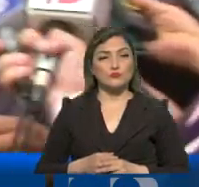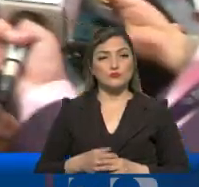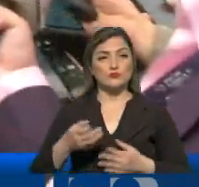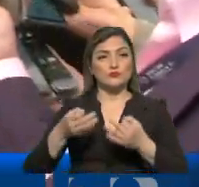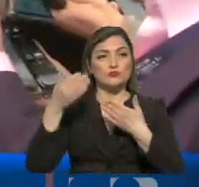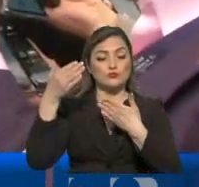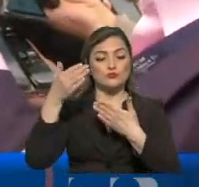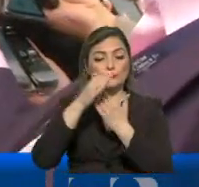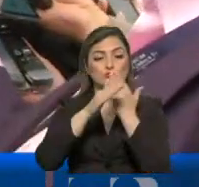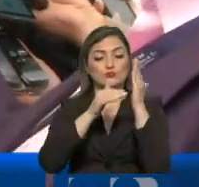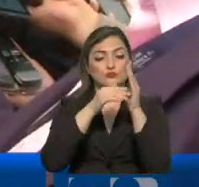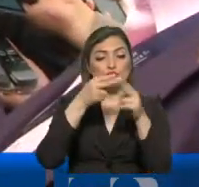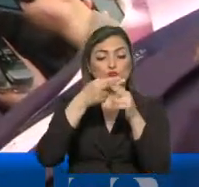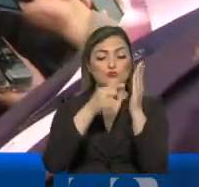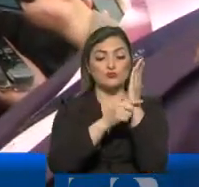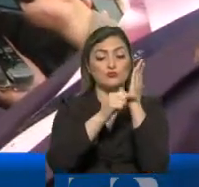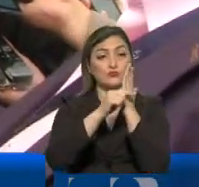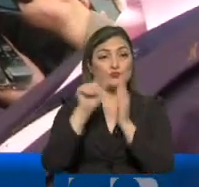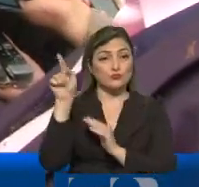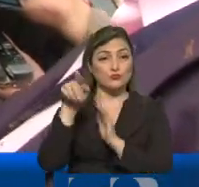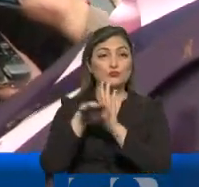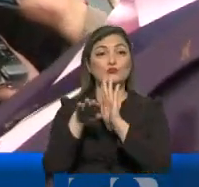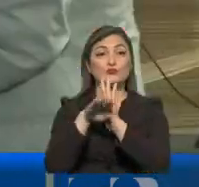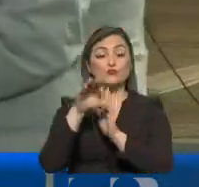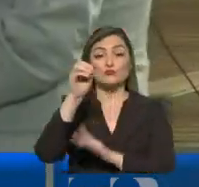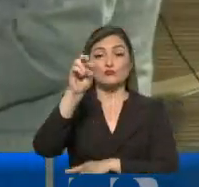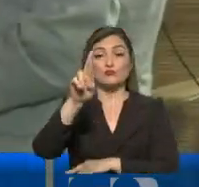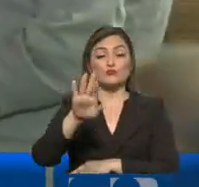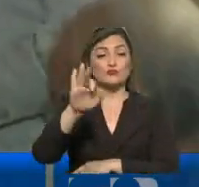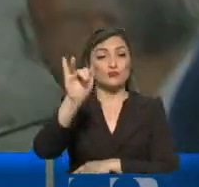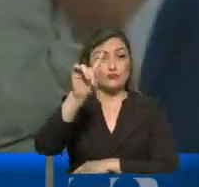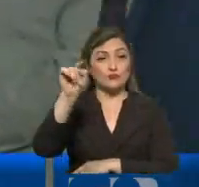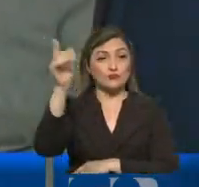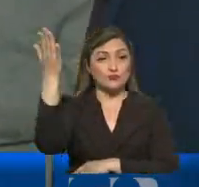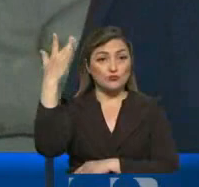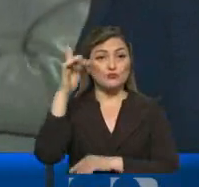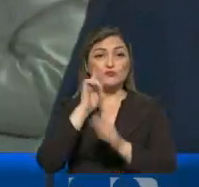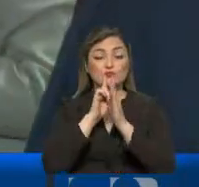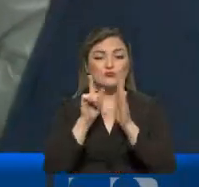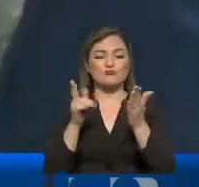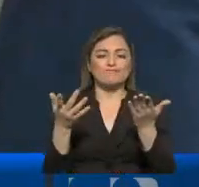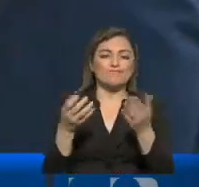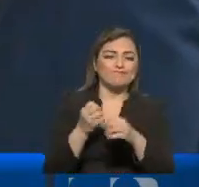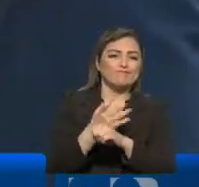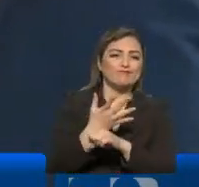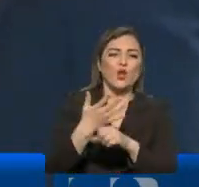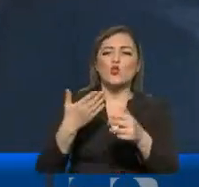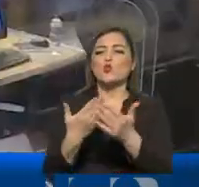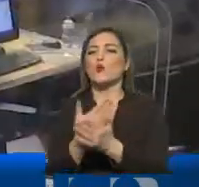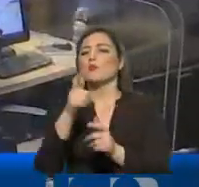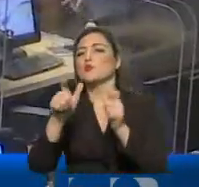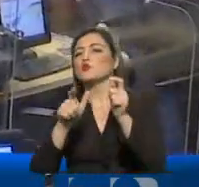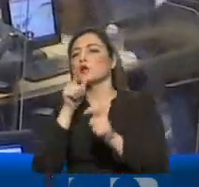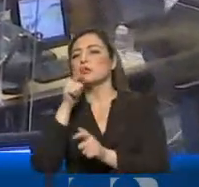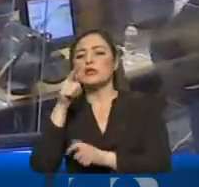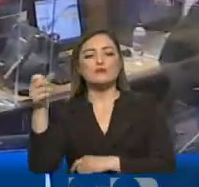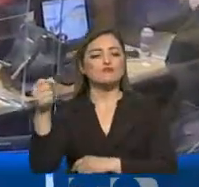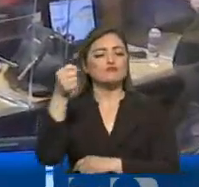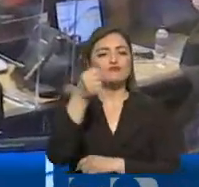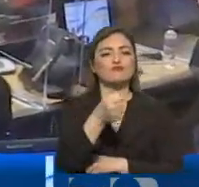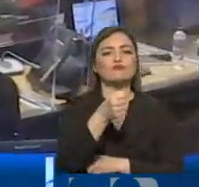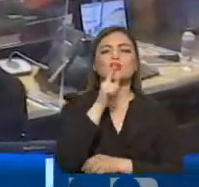juicio político en contra del exministro de Energía René Ortiz presentado el periodo anterior, se recomendó que se posesionen o se nombren